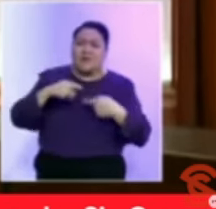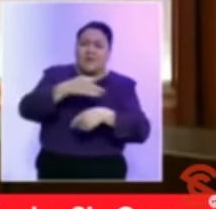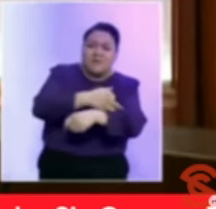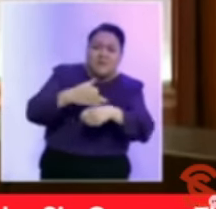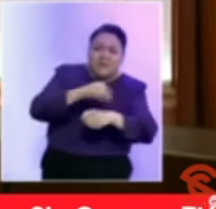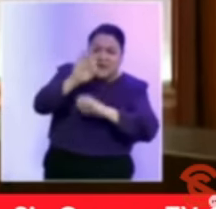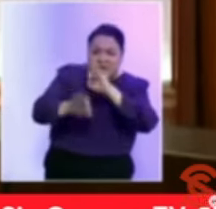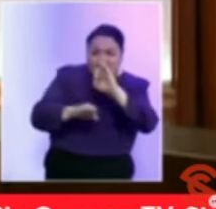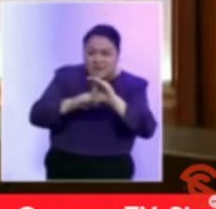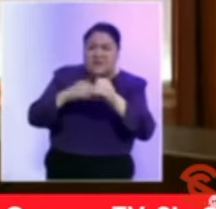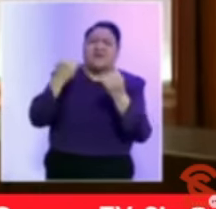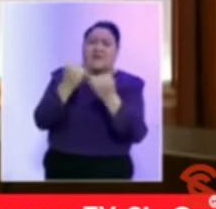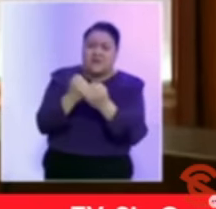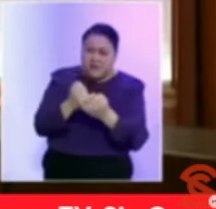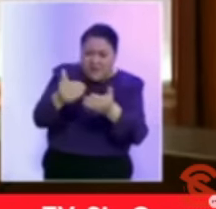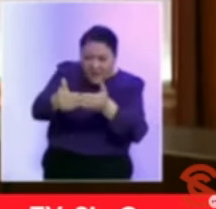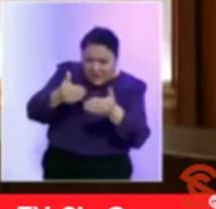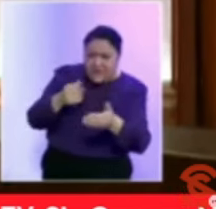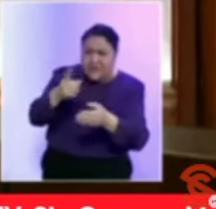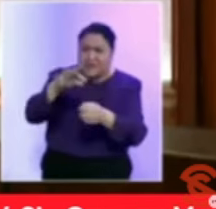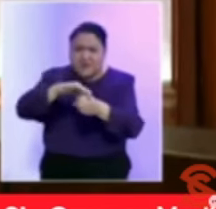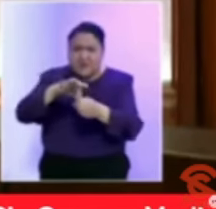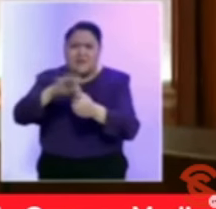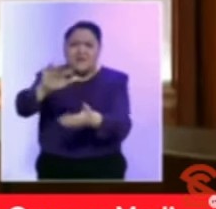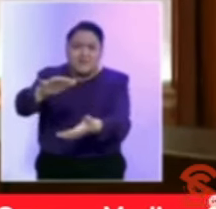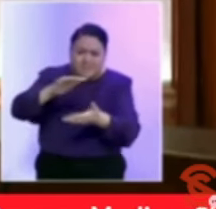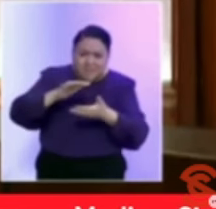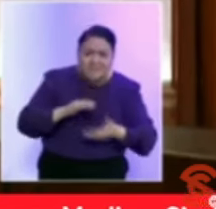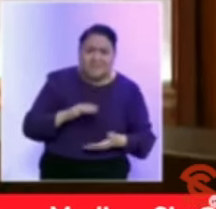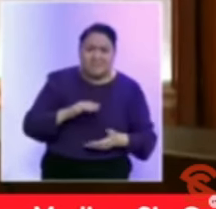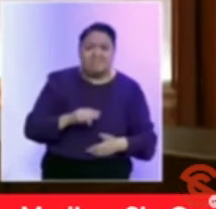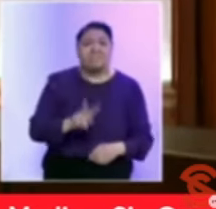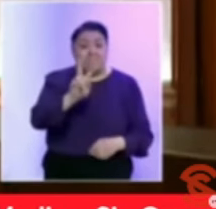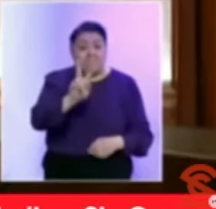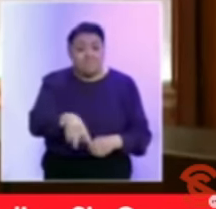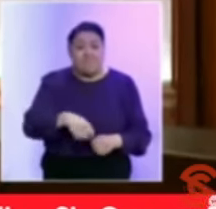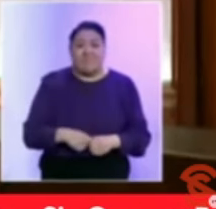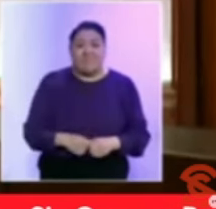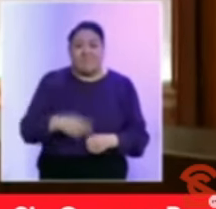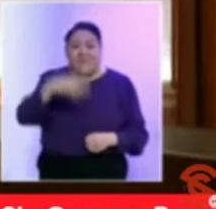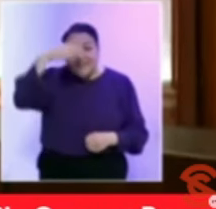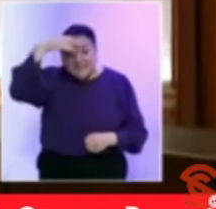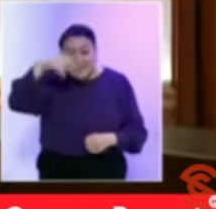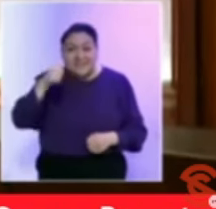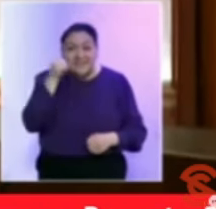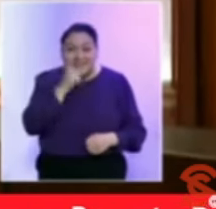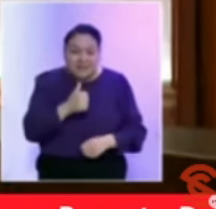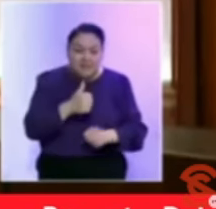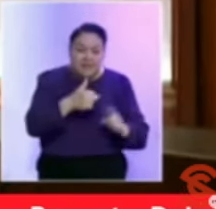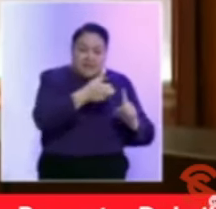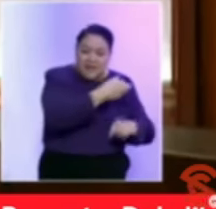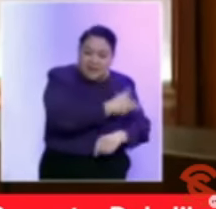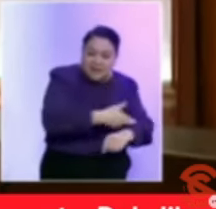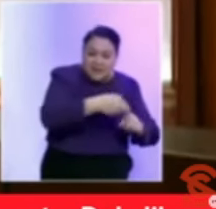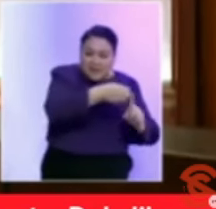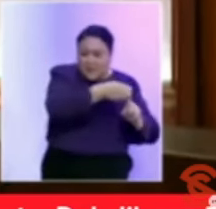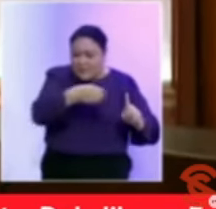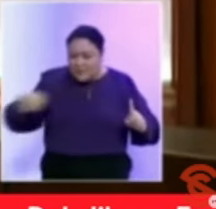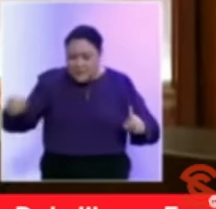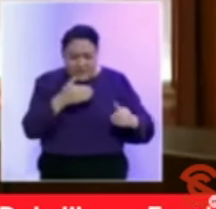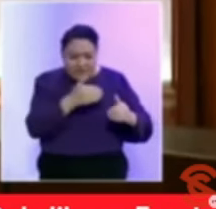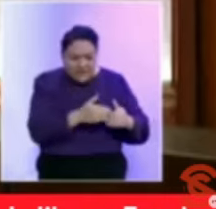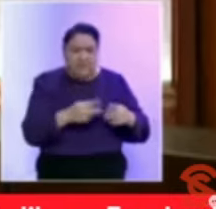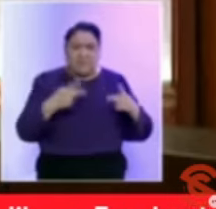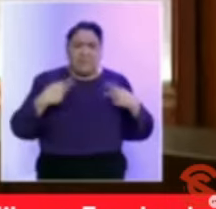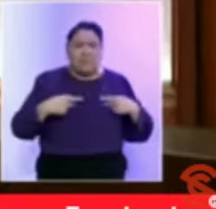funciones de Cuidado Si cierto es como en cada proceso electoral los actores